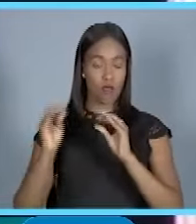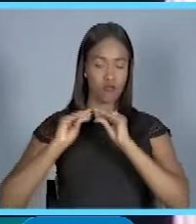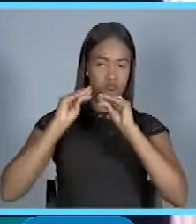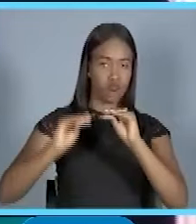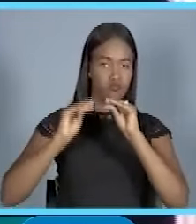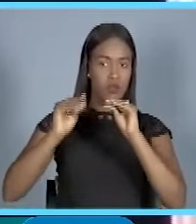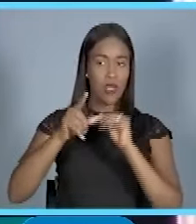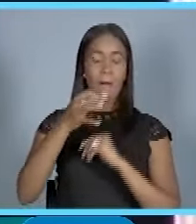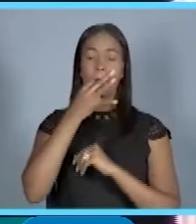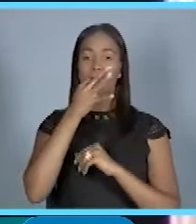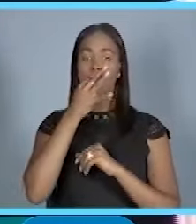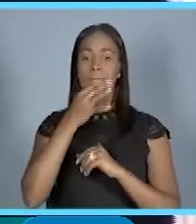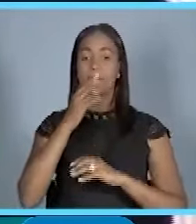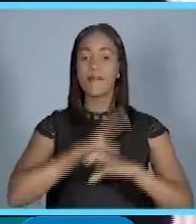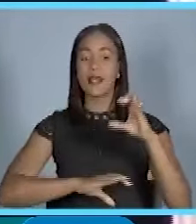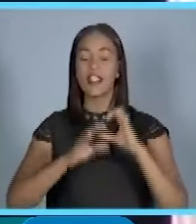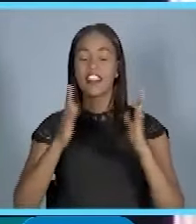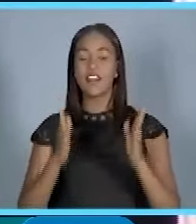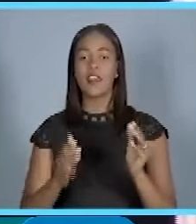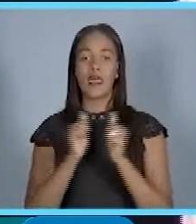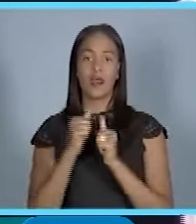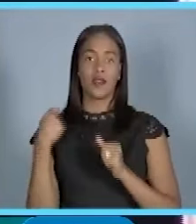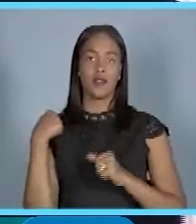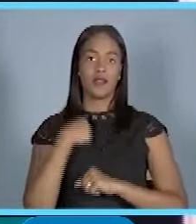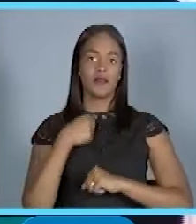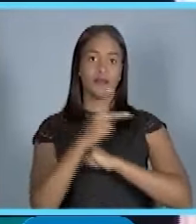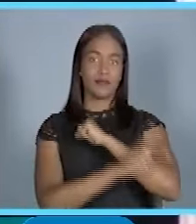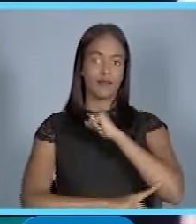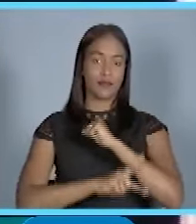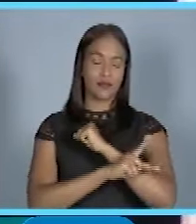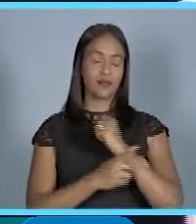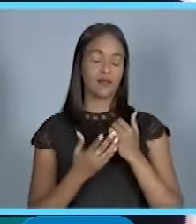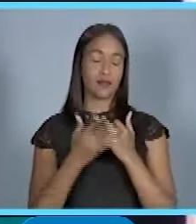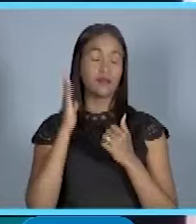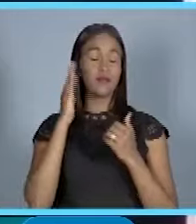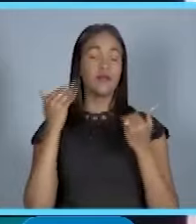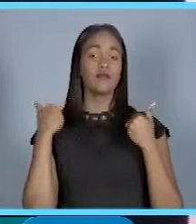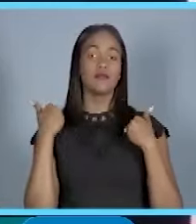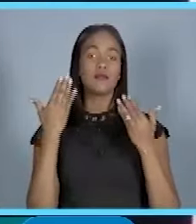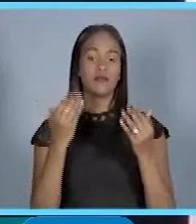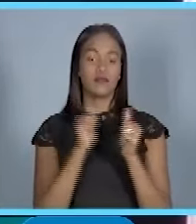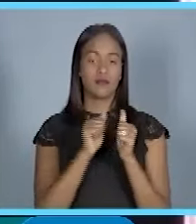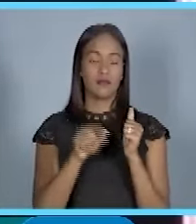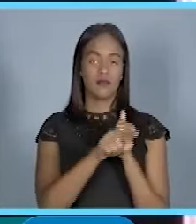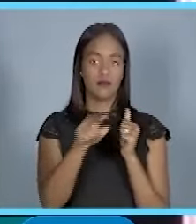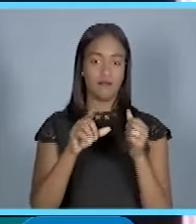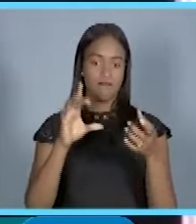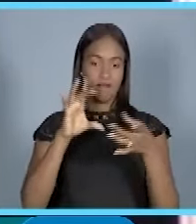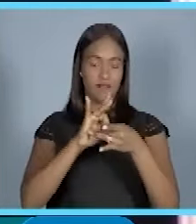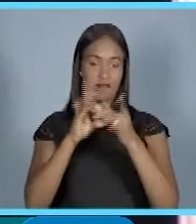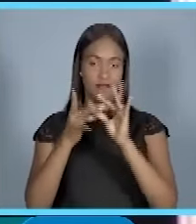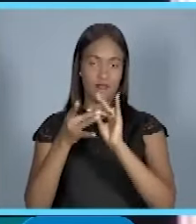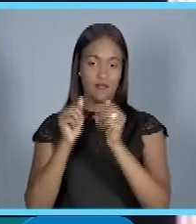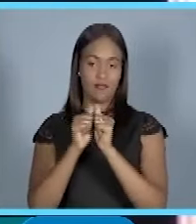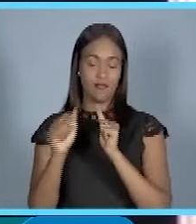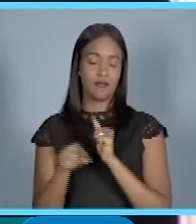los próximos científicos de nuestro país, quienes serán el relevo generacional de